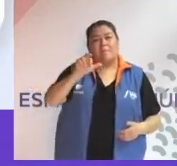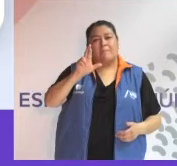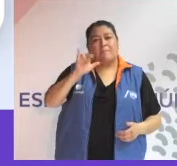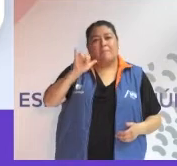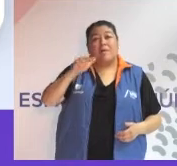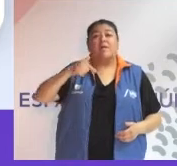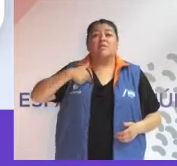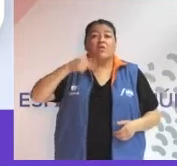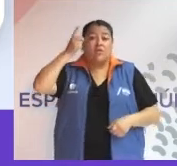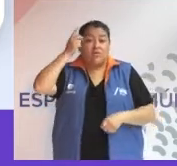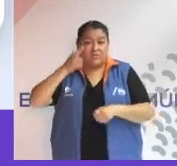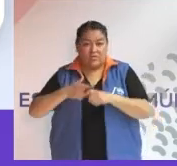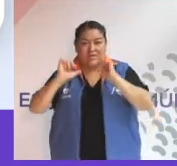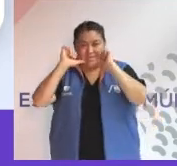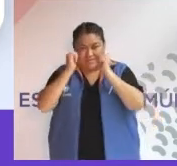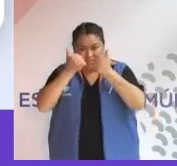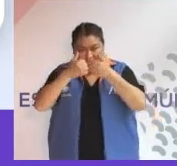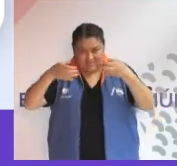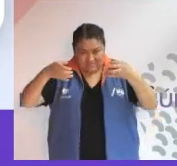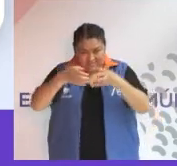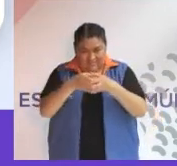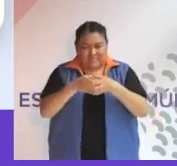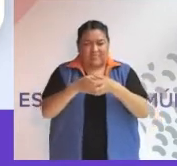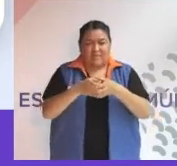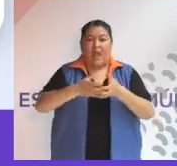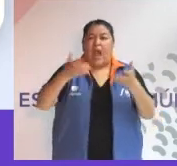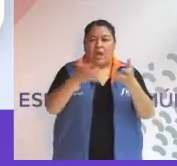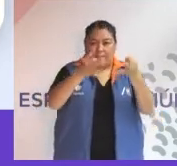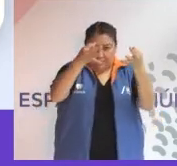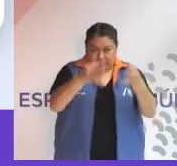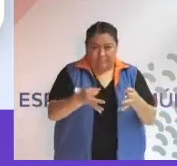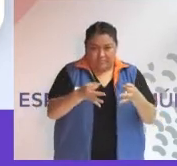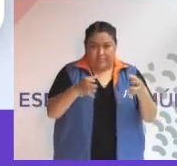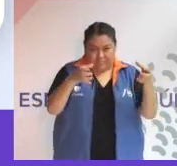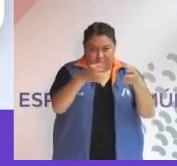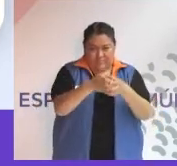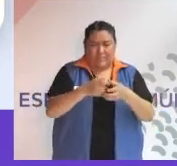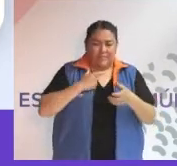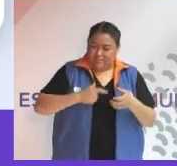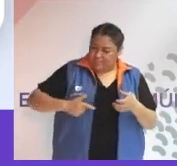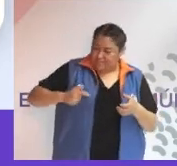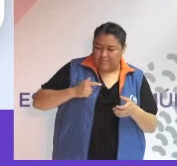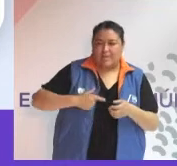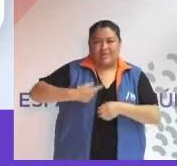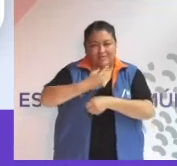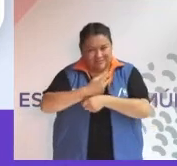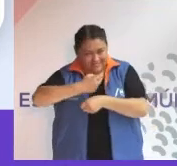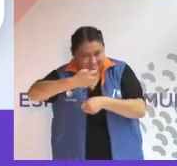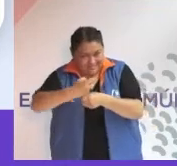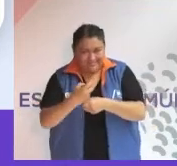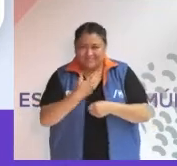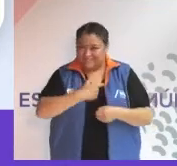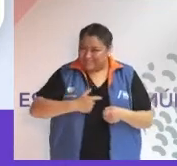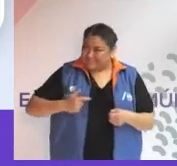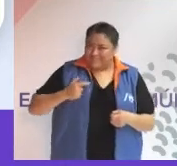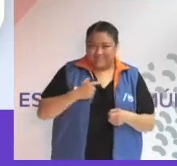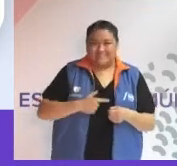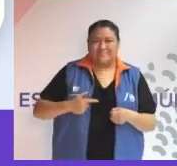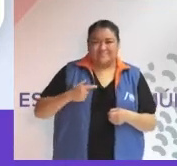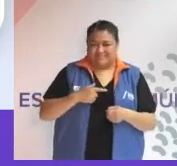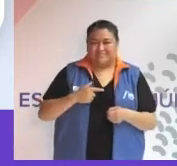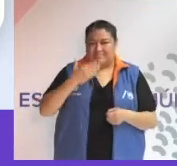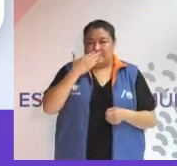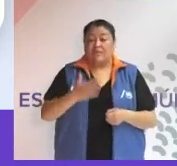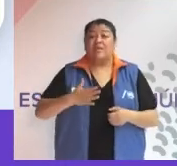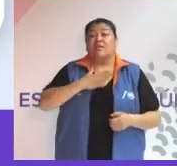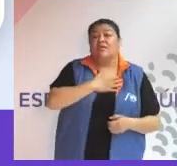de la Asociación Civil Hagámoslo Bien por una Cultura de la Legalidad. Encantada de estar aquí también con todos ustedes.